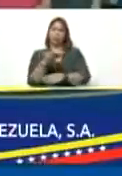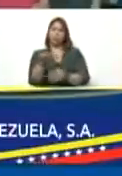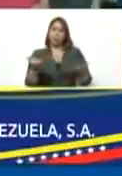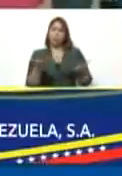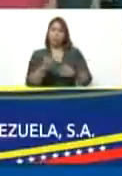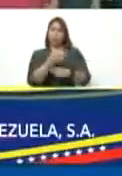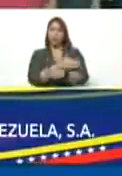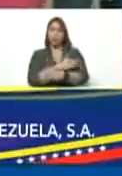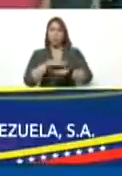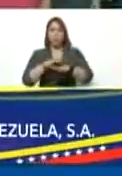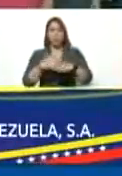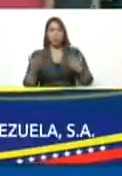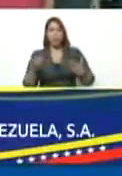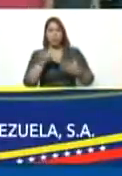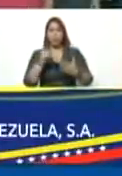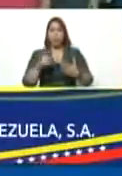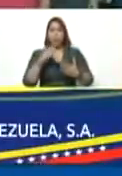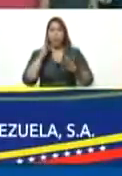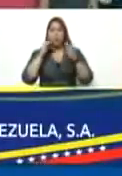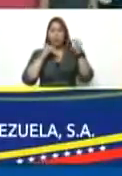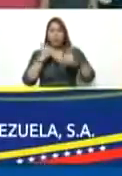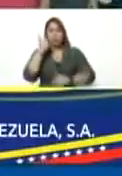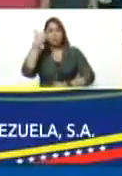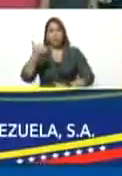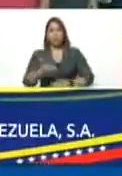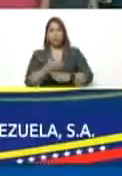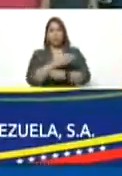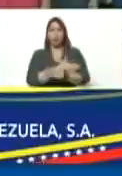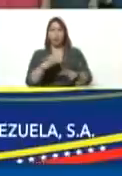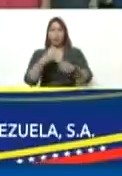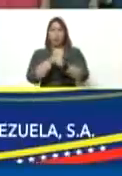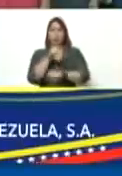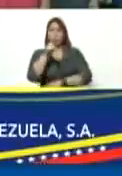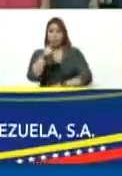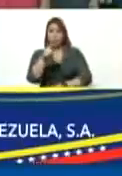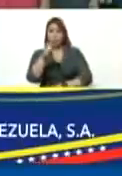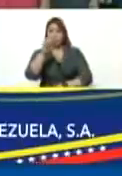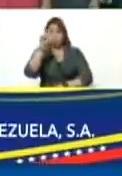¿Por qué no le atendieron el teléfono antes? Confío en ti, José Gregorio.